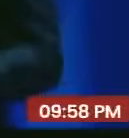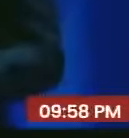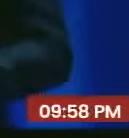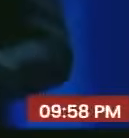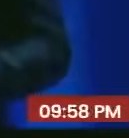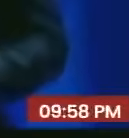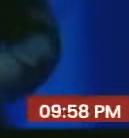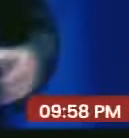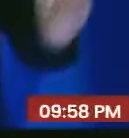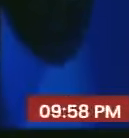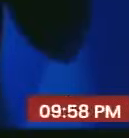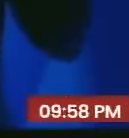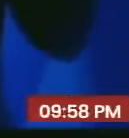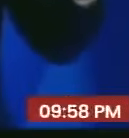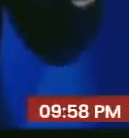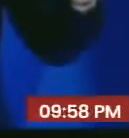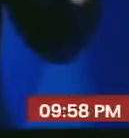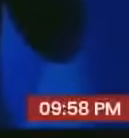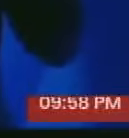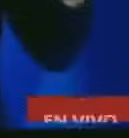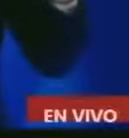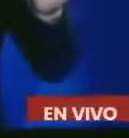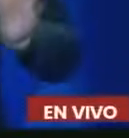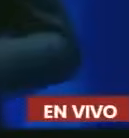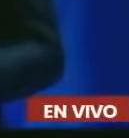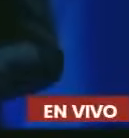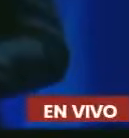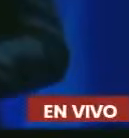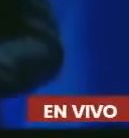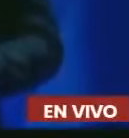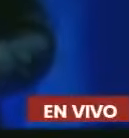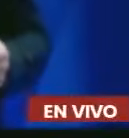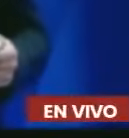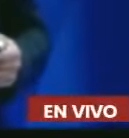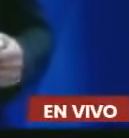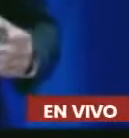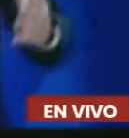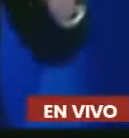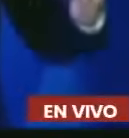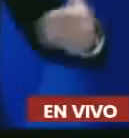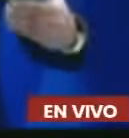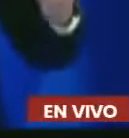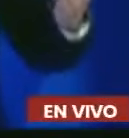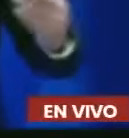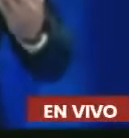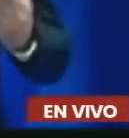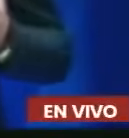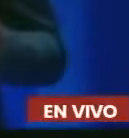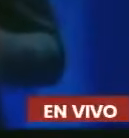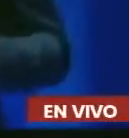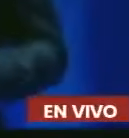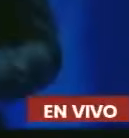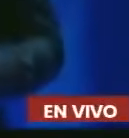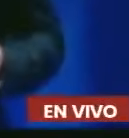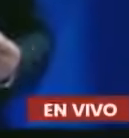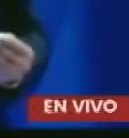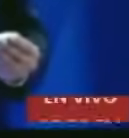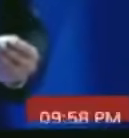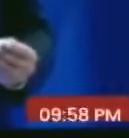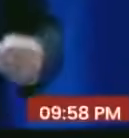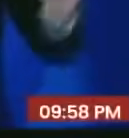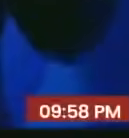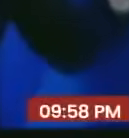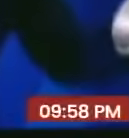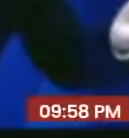la producción de estos productos. También Anthony de Benedictis, de la ha venido desarrollando, pues, la dirección